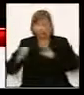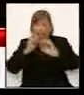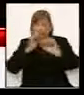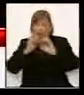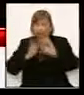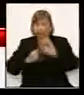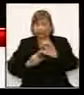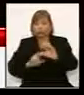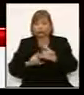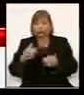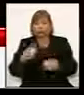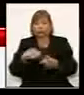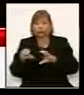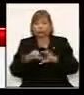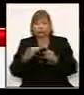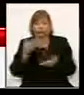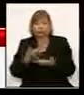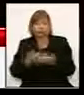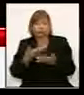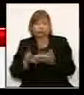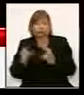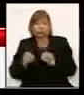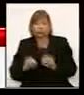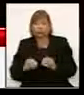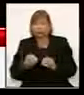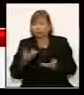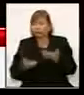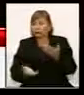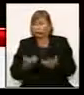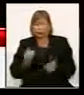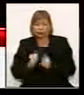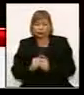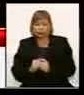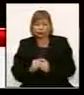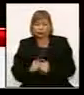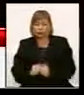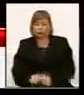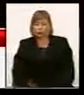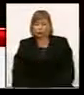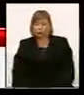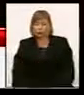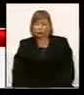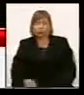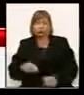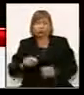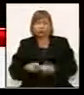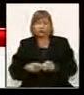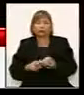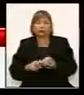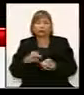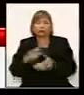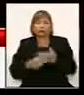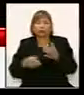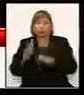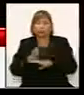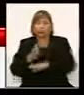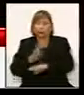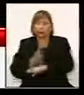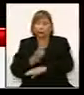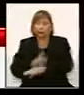Comunicaciones, nuestras acciones están más abocadas, vinculadas a las rutas nacionales y los proyectos que estamos